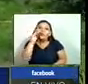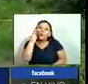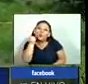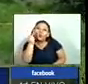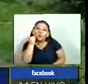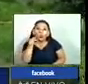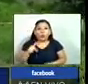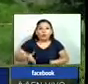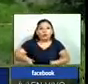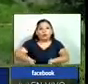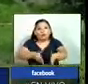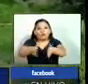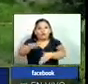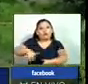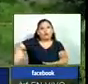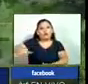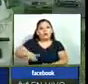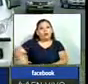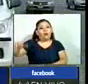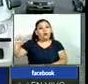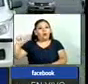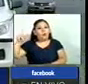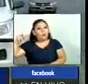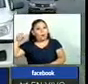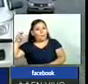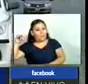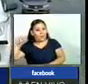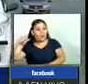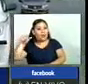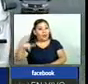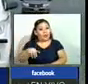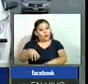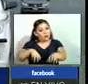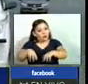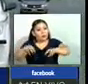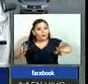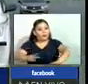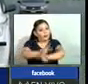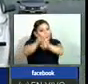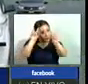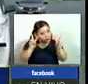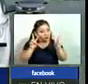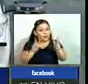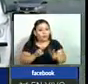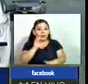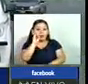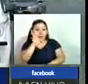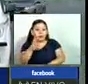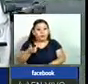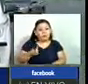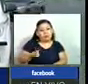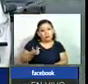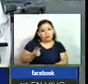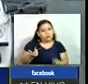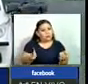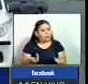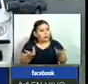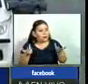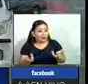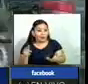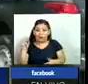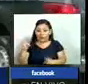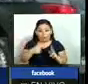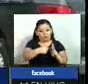del litoral en el cantón Jalponga de Santiago Nonualco en el departamento de La Paz de acuerdo a las autoridades policiales fueron